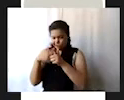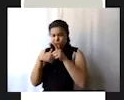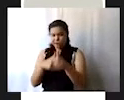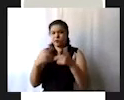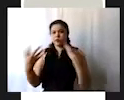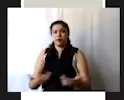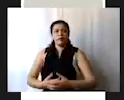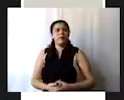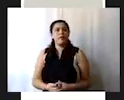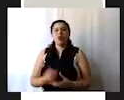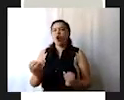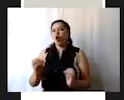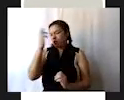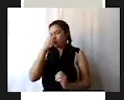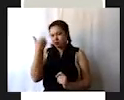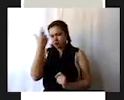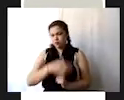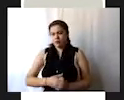evaluación.